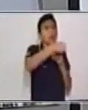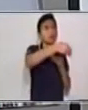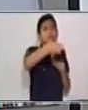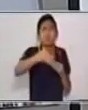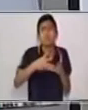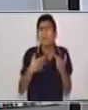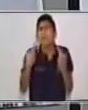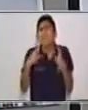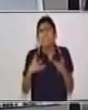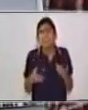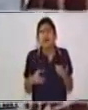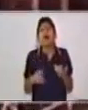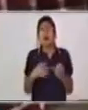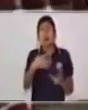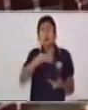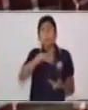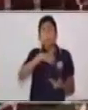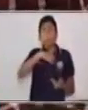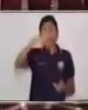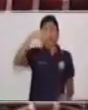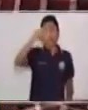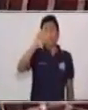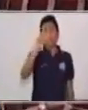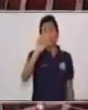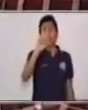Sus productos, excelente.